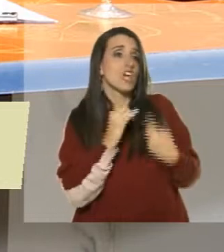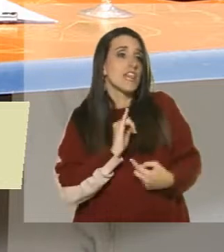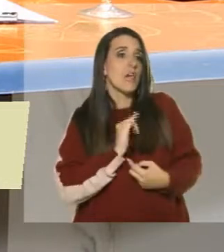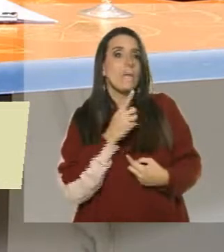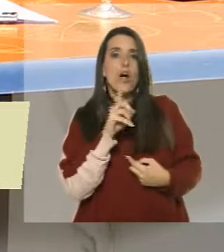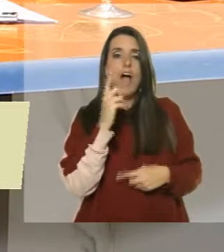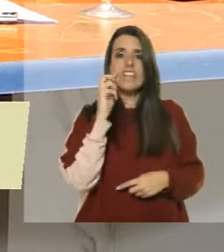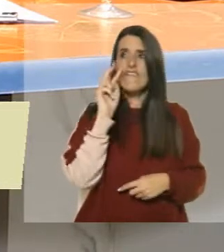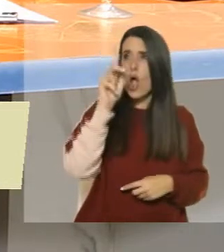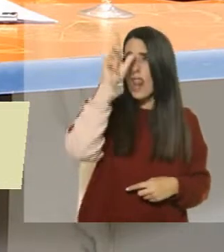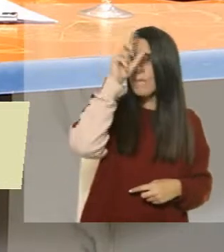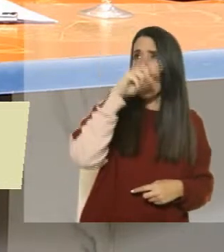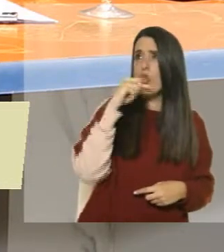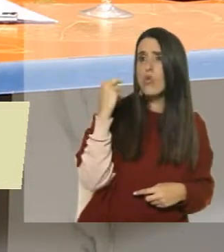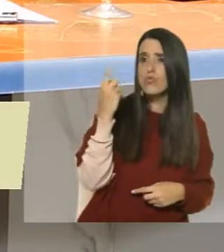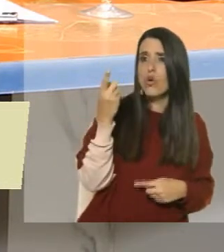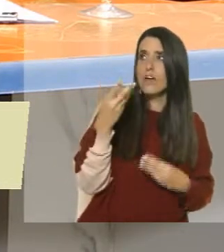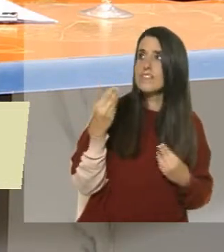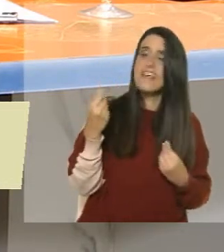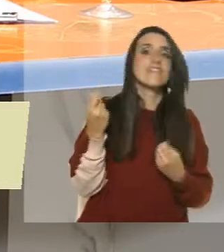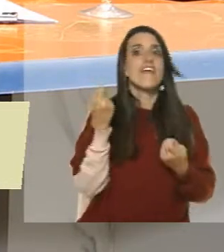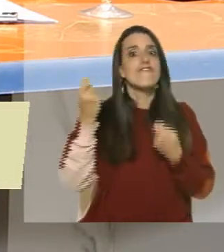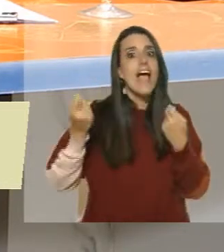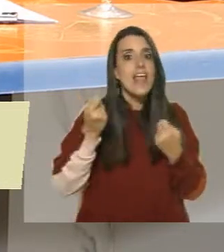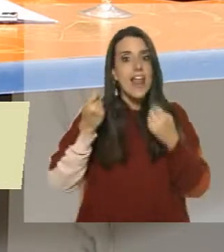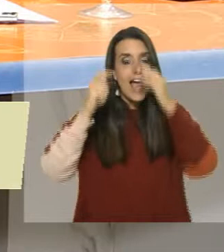a un alemán que siente que baile el tango,